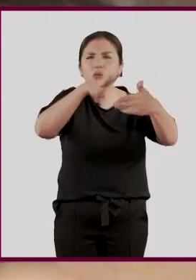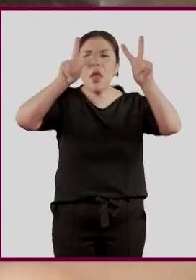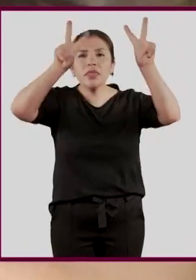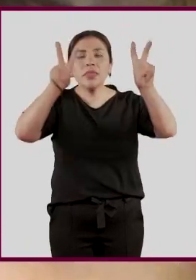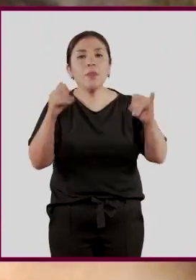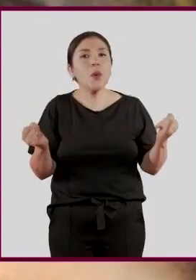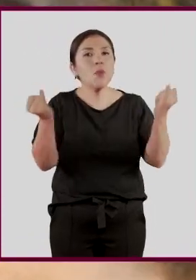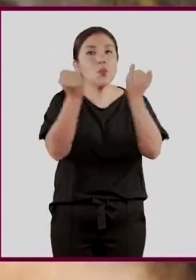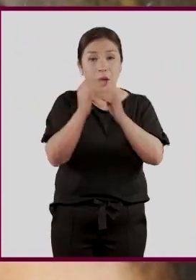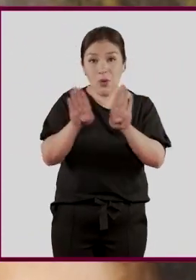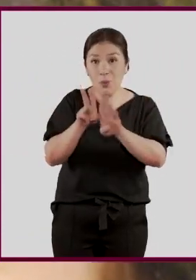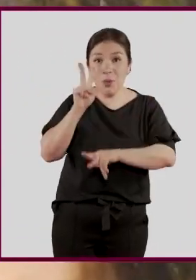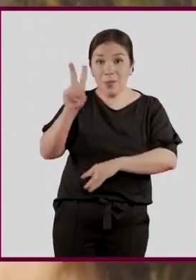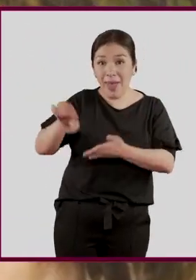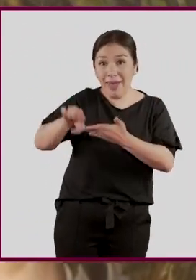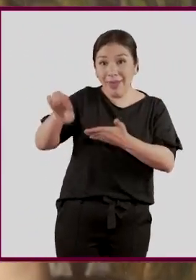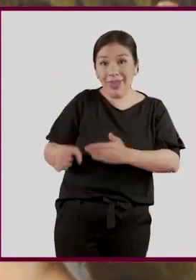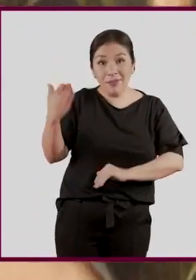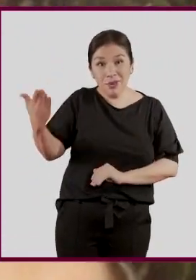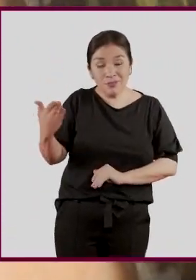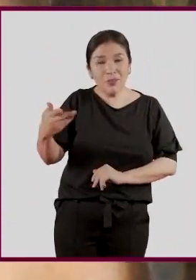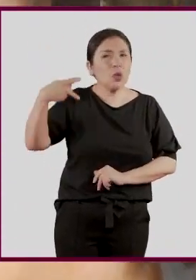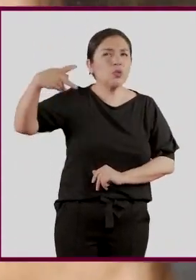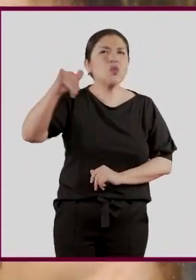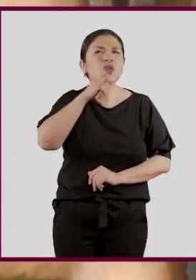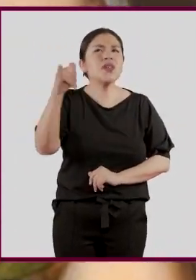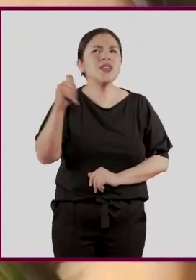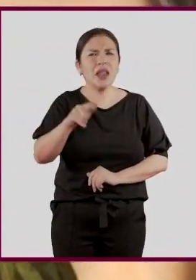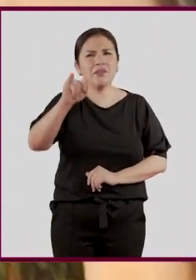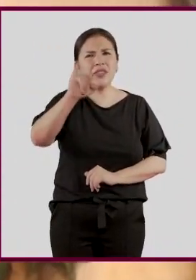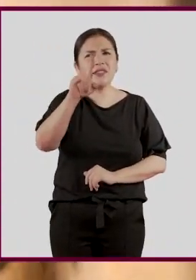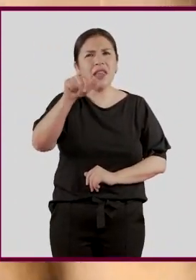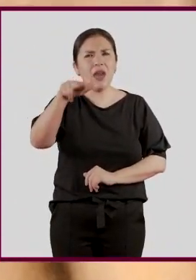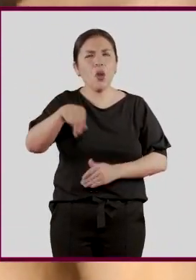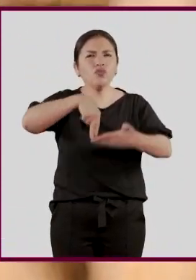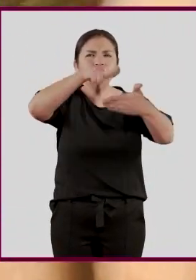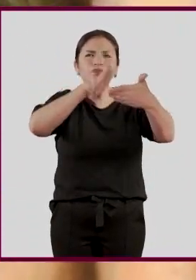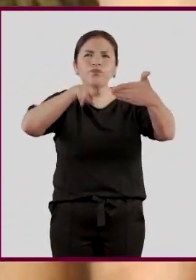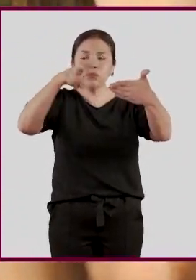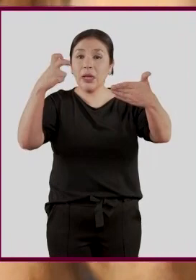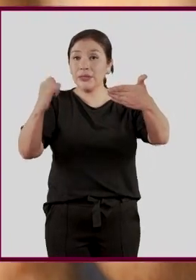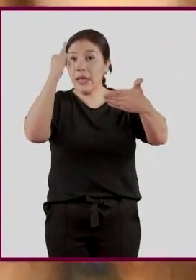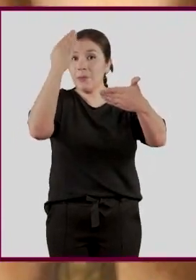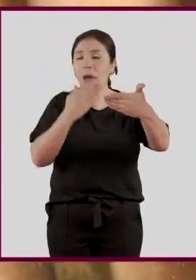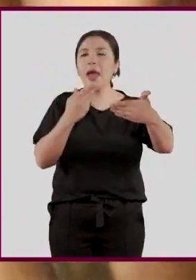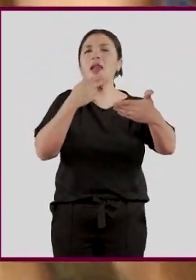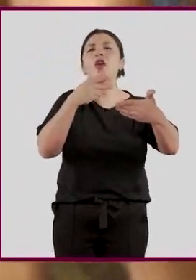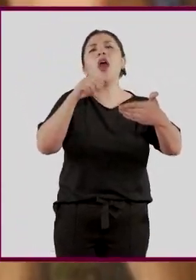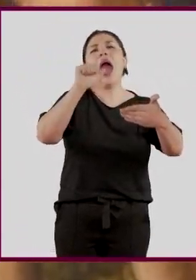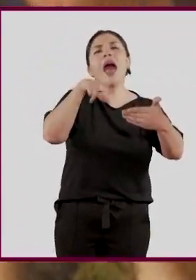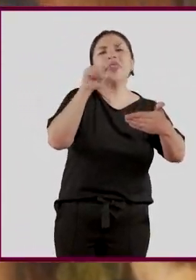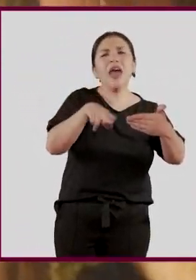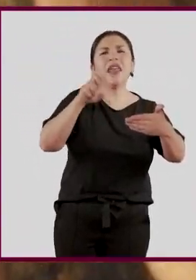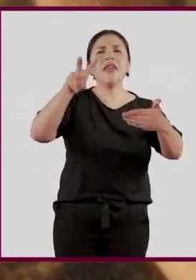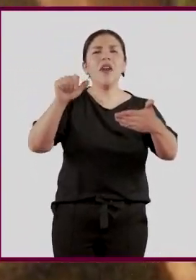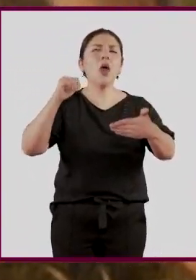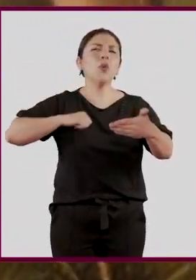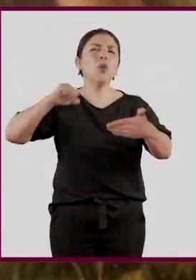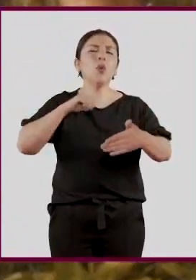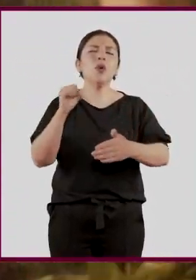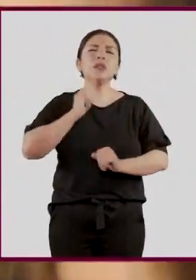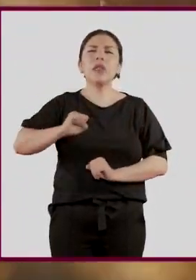tema. Aquí tienes un caso. El pintor italiano Tiziano pintó esta imagen de Adán y Eva en el siglo